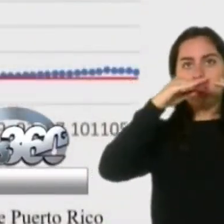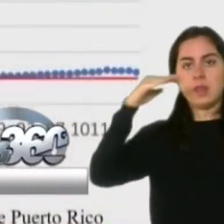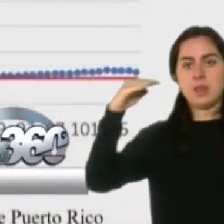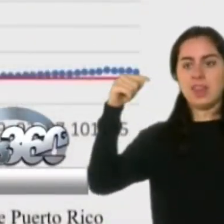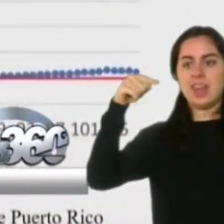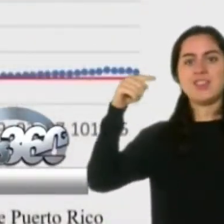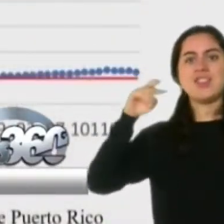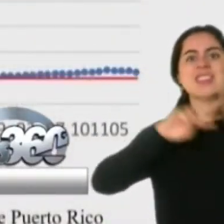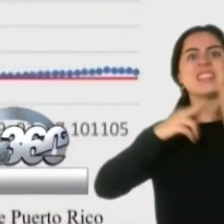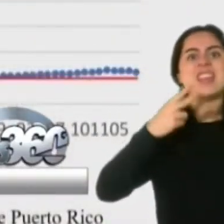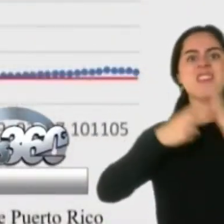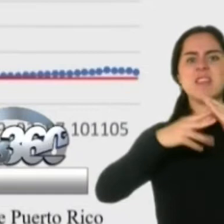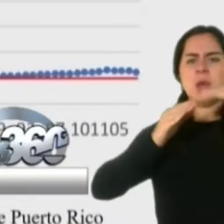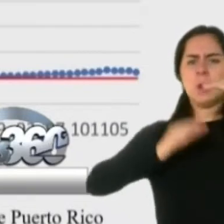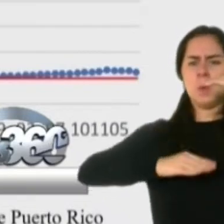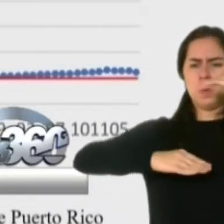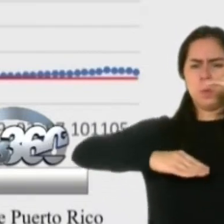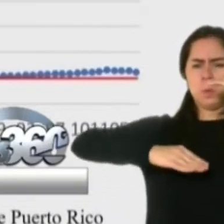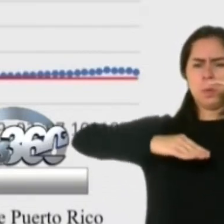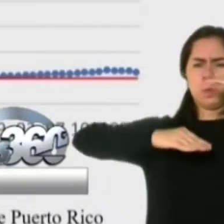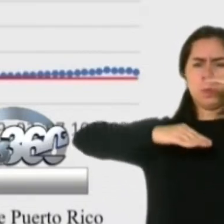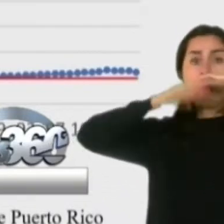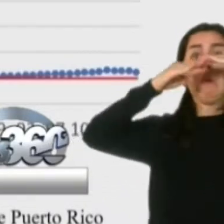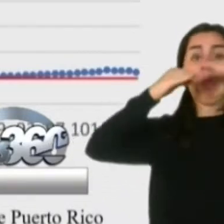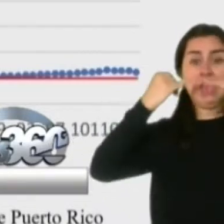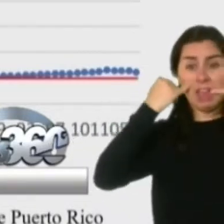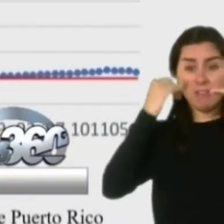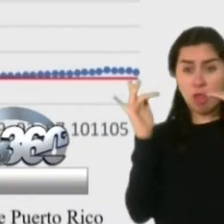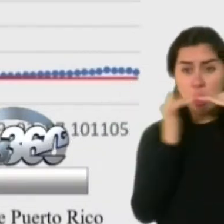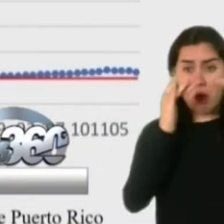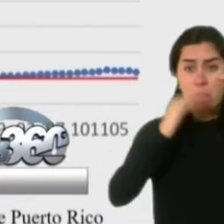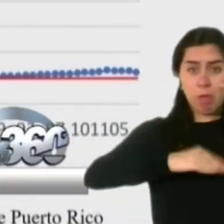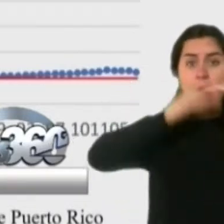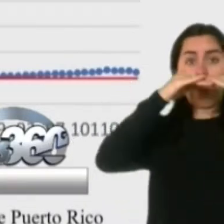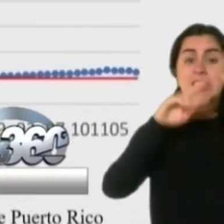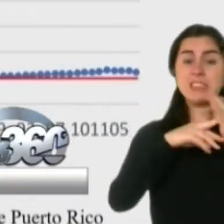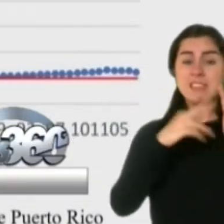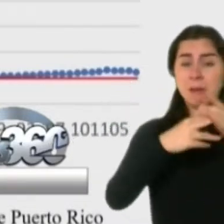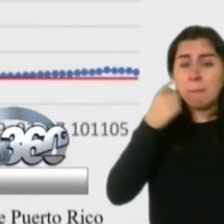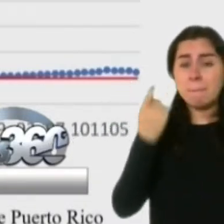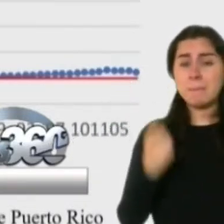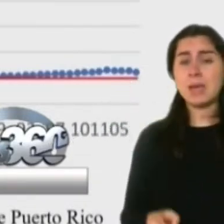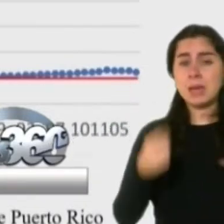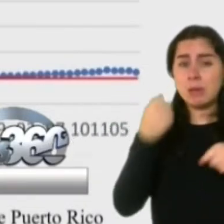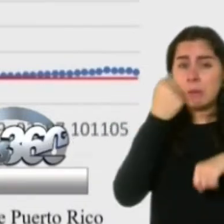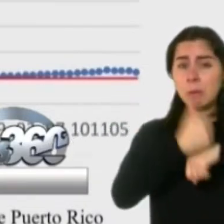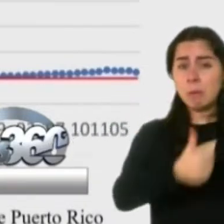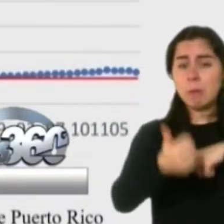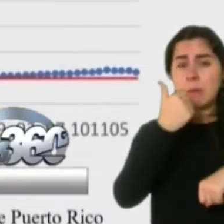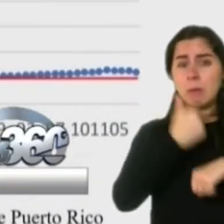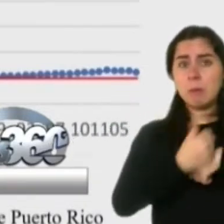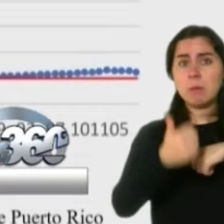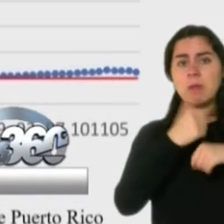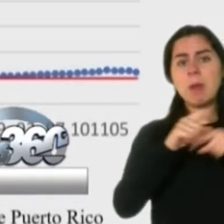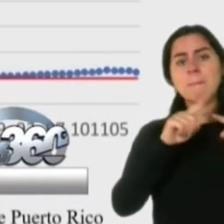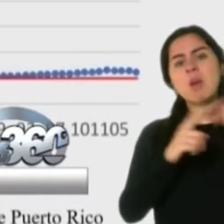ciertas temporadas sube y baja, ¿no? Pero en este caso, al ser todo el mundo está susceptible, en el momento que hay algunas medidas que se relajan, ese 1 se